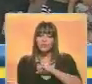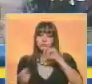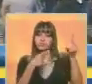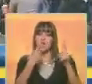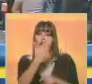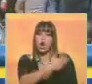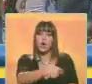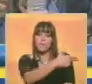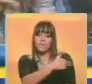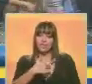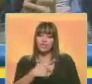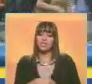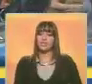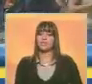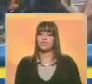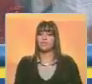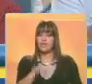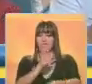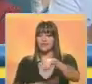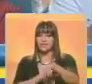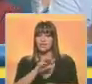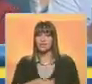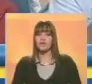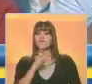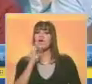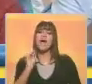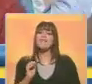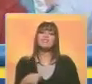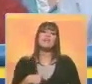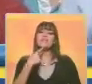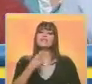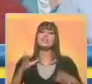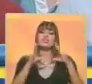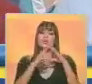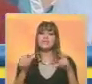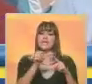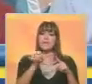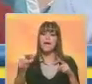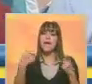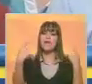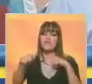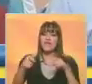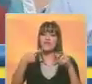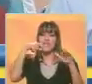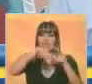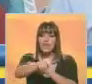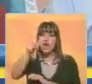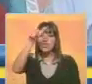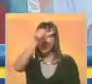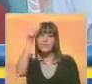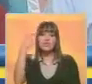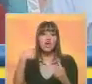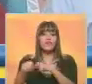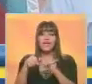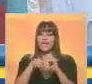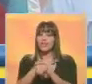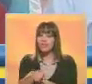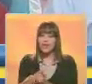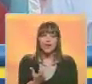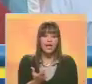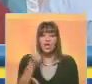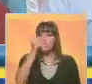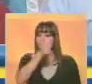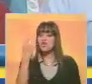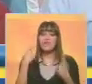atendidas en el hospital Luis retti de Barcelona tiene un comunicado que dice que tienen toda la semana para vender entrada y el domingo no venden entrada des el